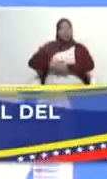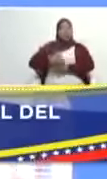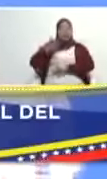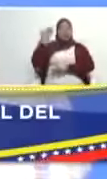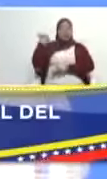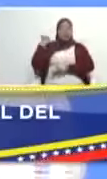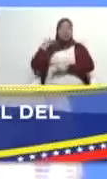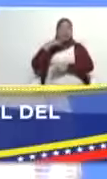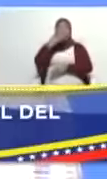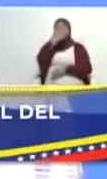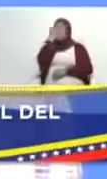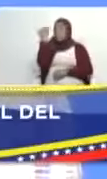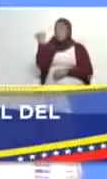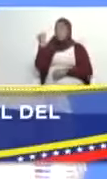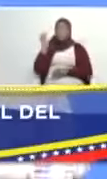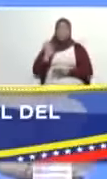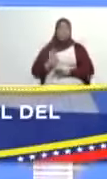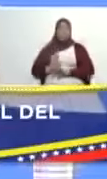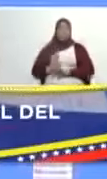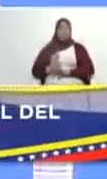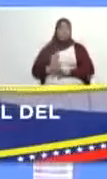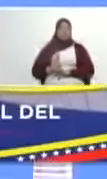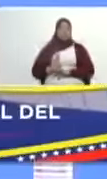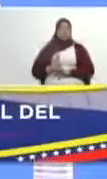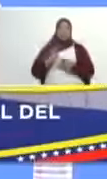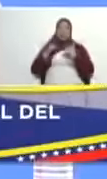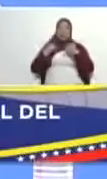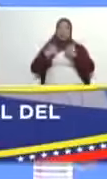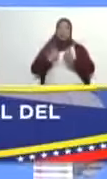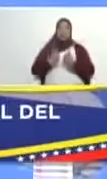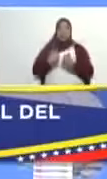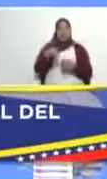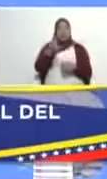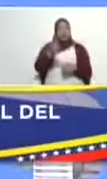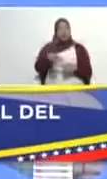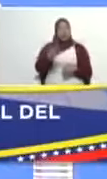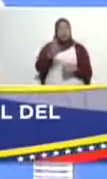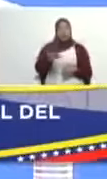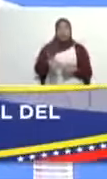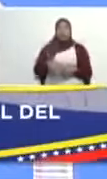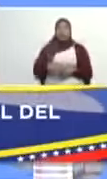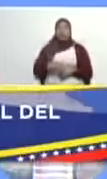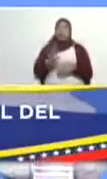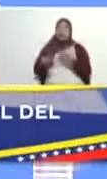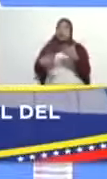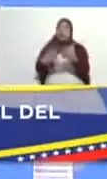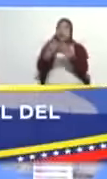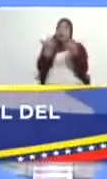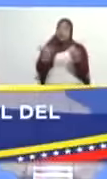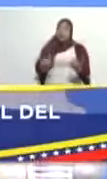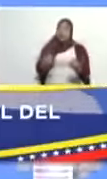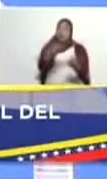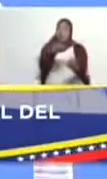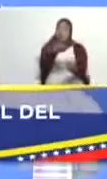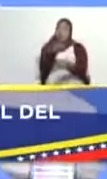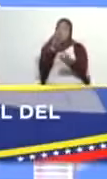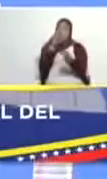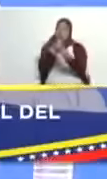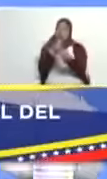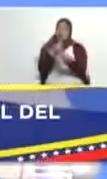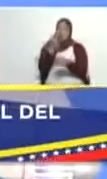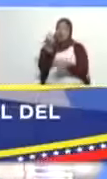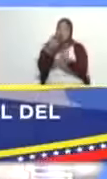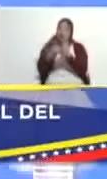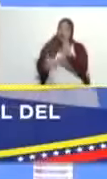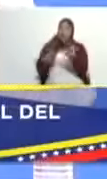pasado quedarán. No descansaré ni un segundo hasta que llevemos los ingresos y los derechos de